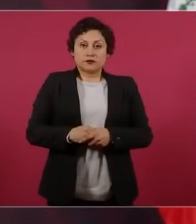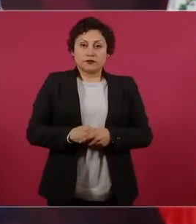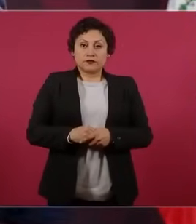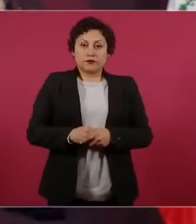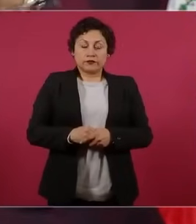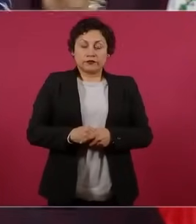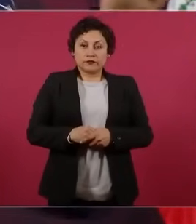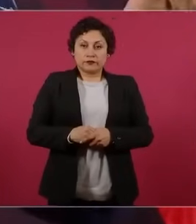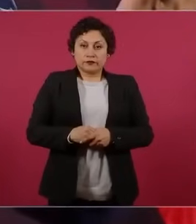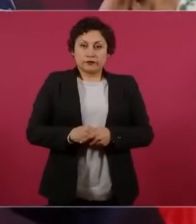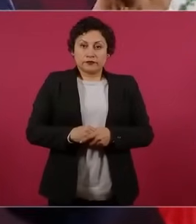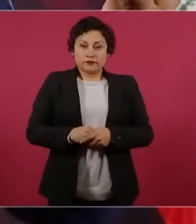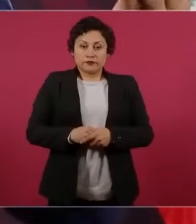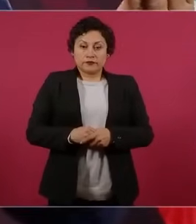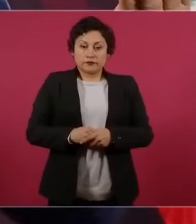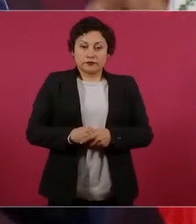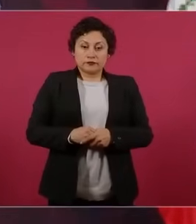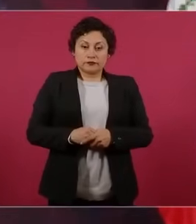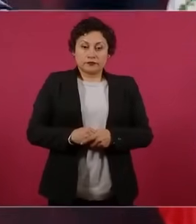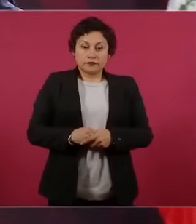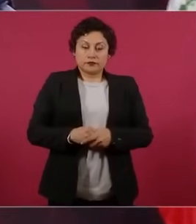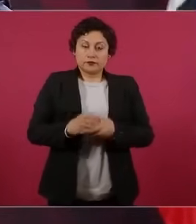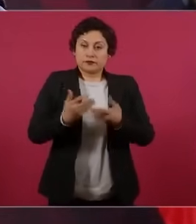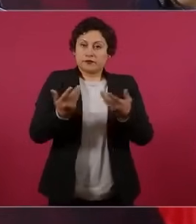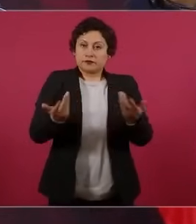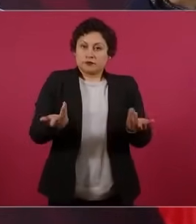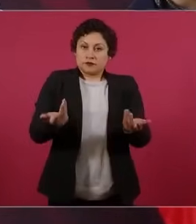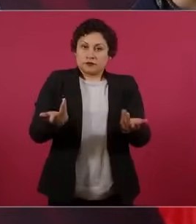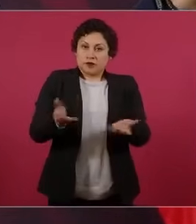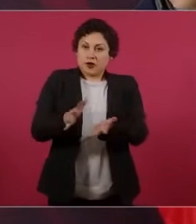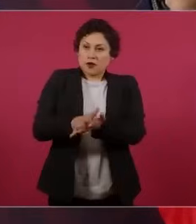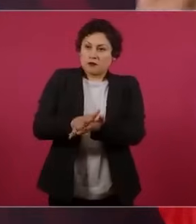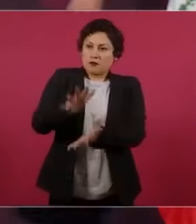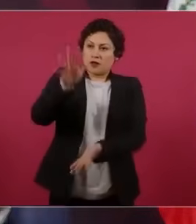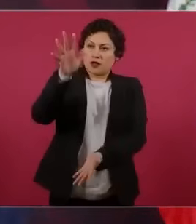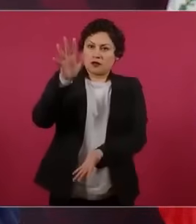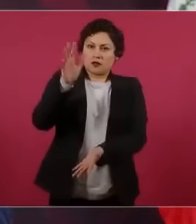70%. ¿Por qué no va a tener mayoría calificada?